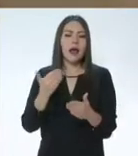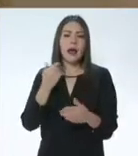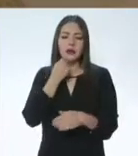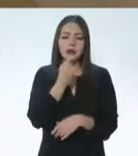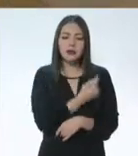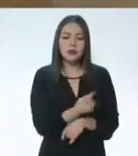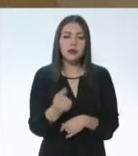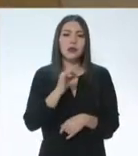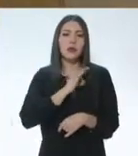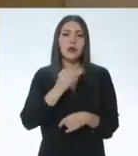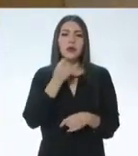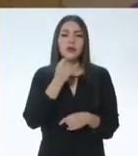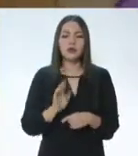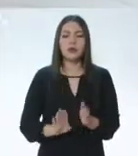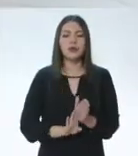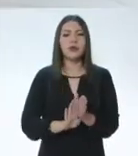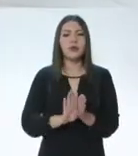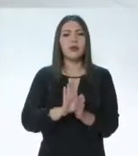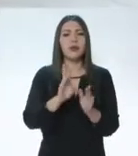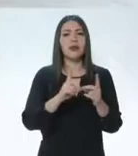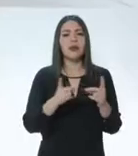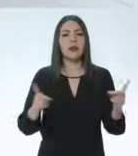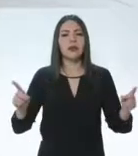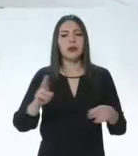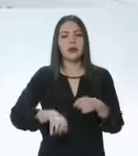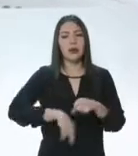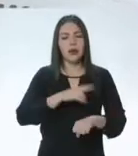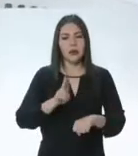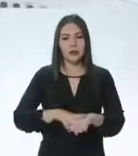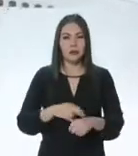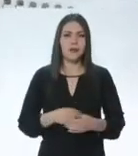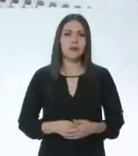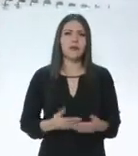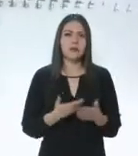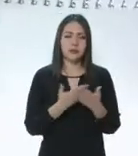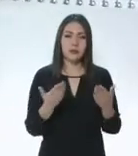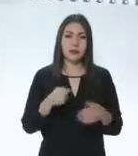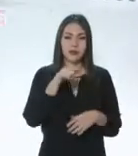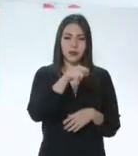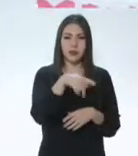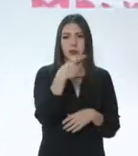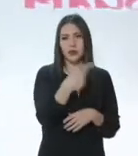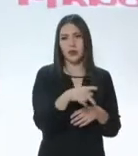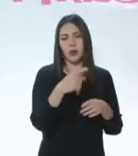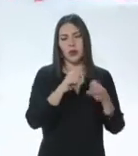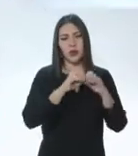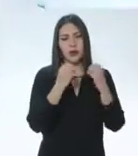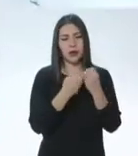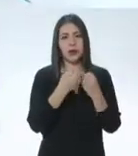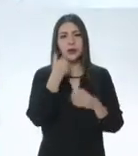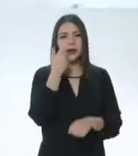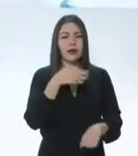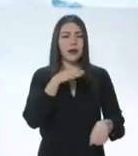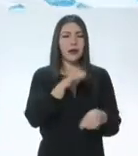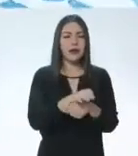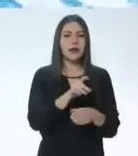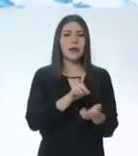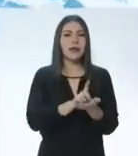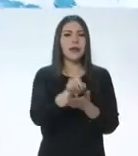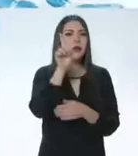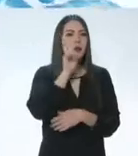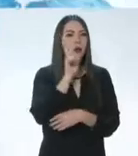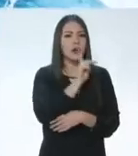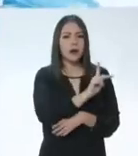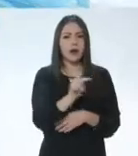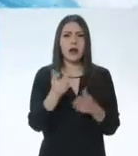las responsabilidades del Estado, ustedes como defensoras de los derechos para las mujeres, ¿de alguna manera el Estado tiene la obligación,